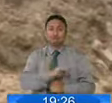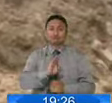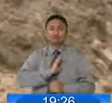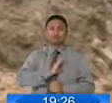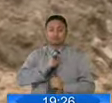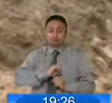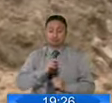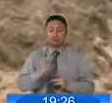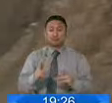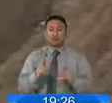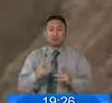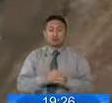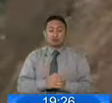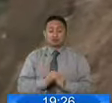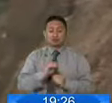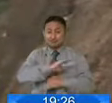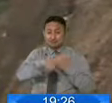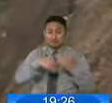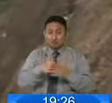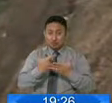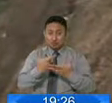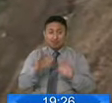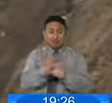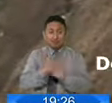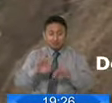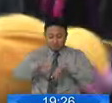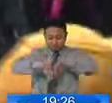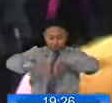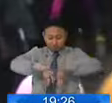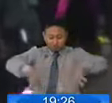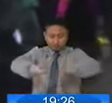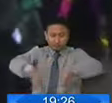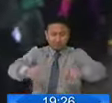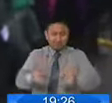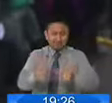esperan retirar los escombros y dejarla operable lo más pronto posible. Informó Javier Rosero.